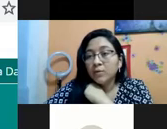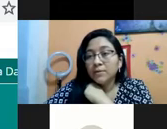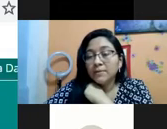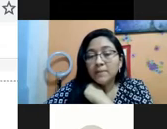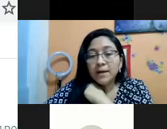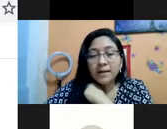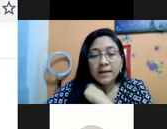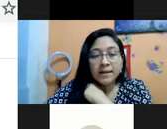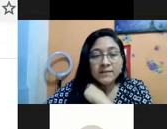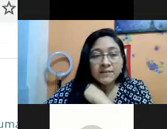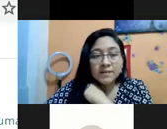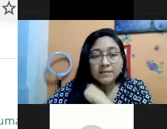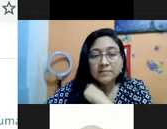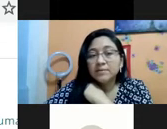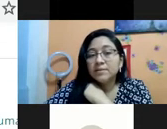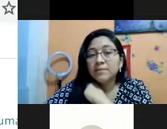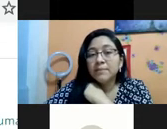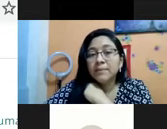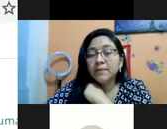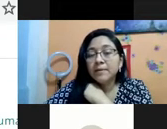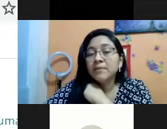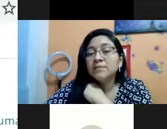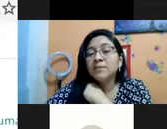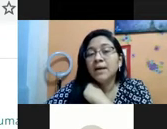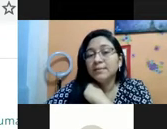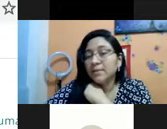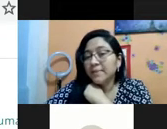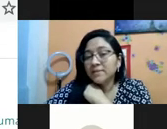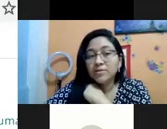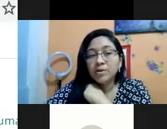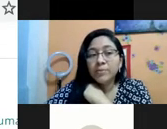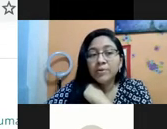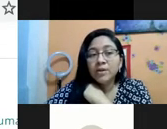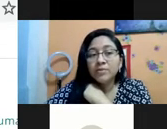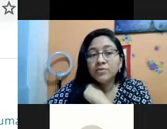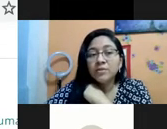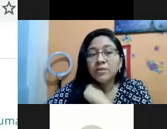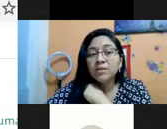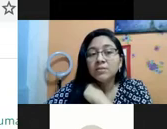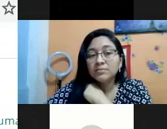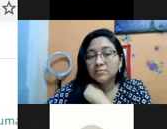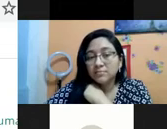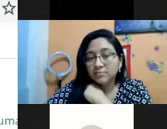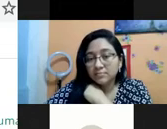Ya la última semana, que es la 6ª, es simplemente ya la presentación de los proyectos y